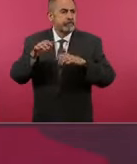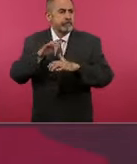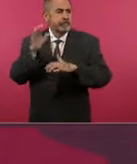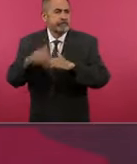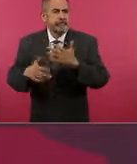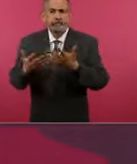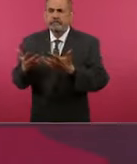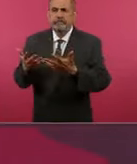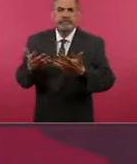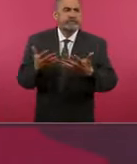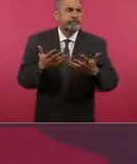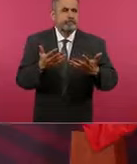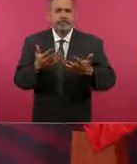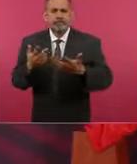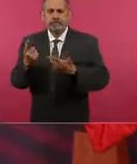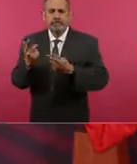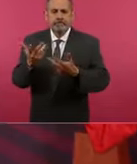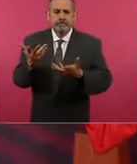Ahí estaban